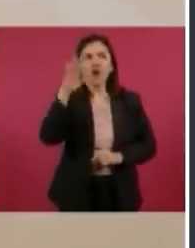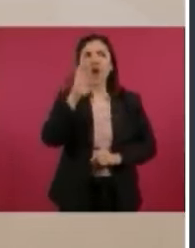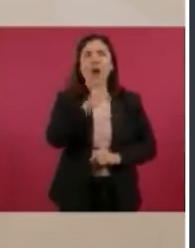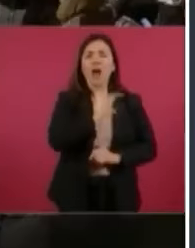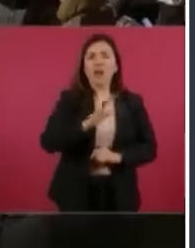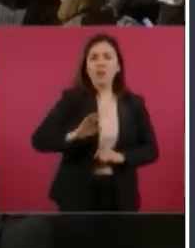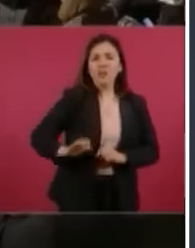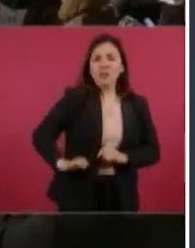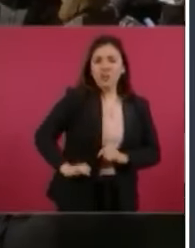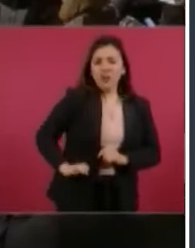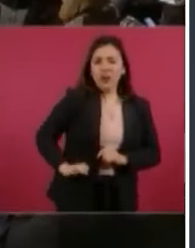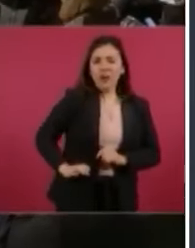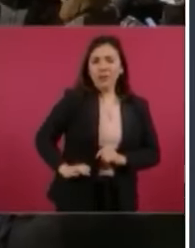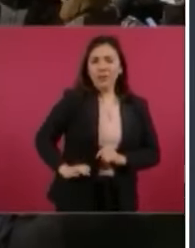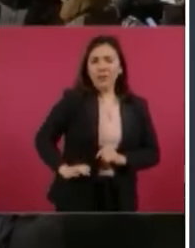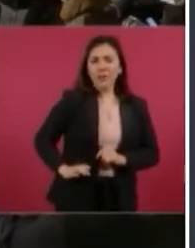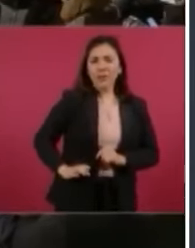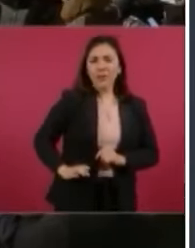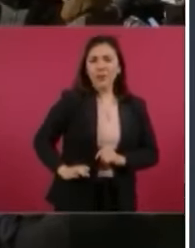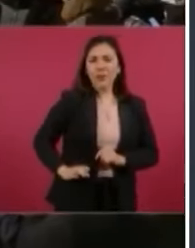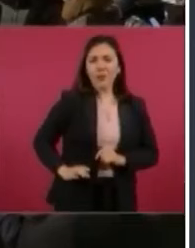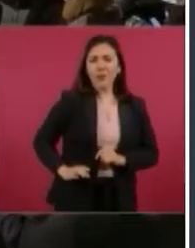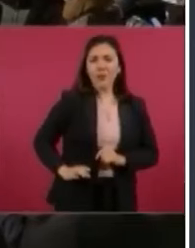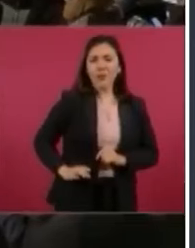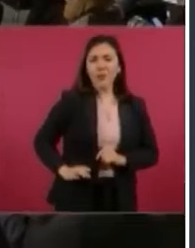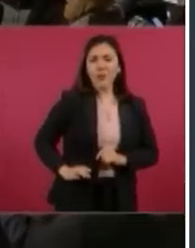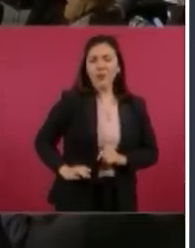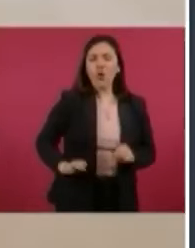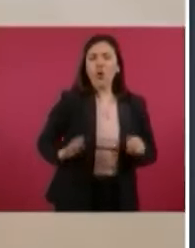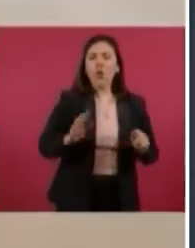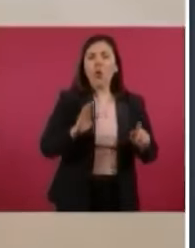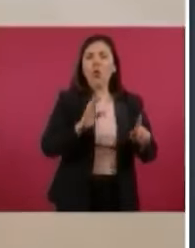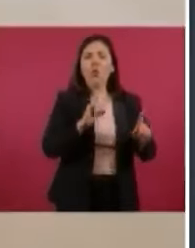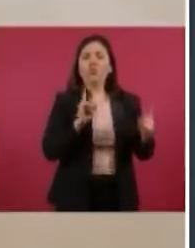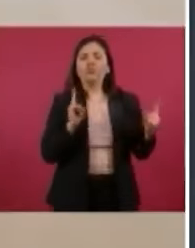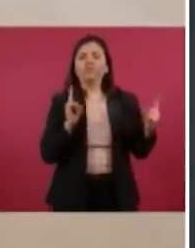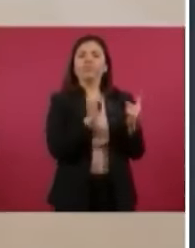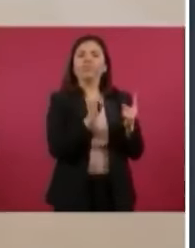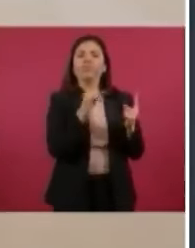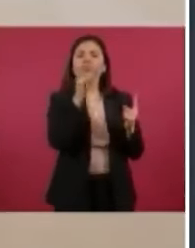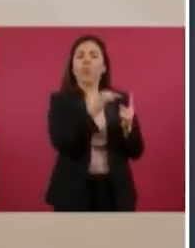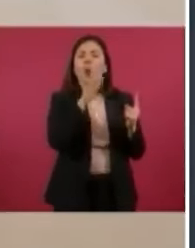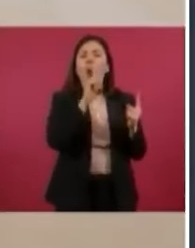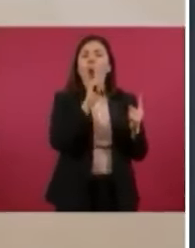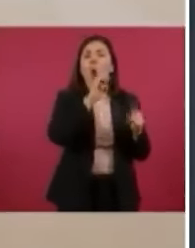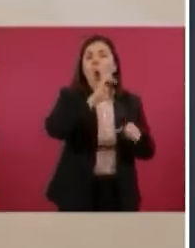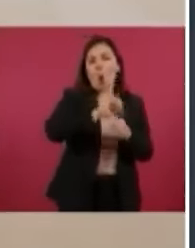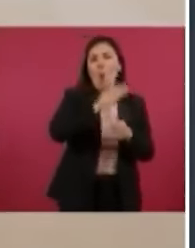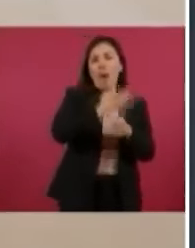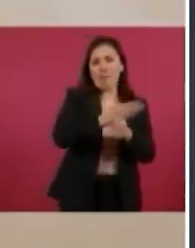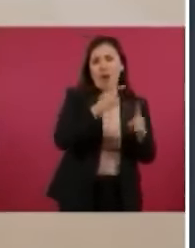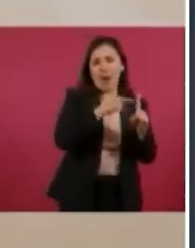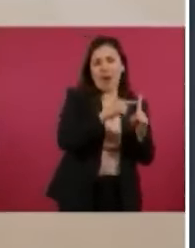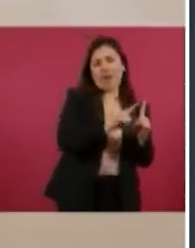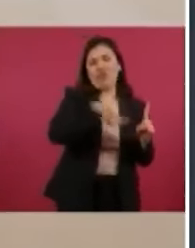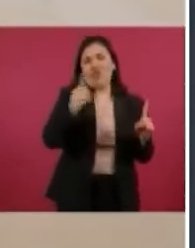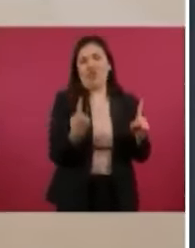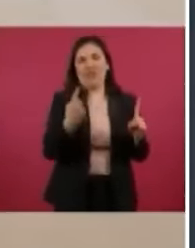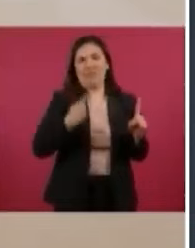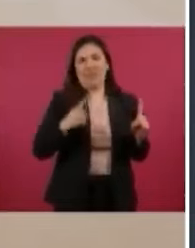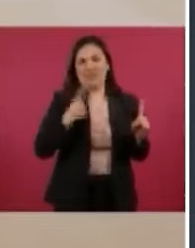quién es pero es un bigotito raro medio raro a que me dijeron que cobra 200,000 pesos por hacerle una pregunta al